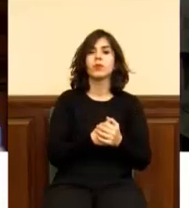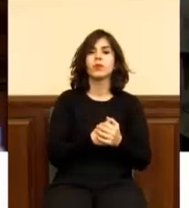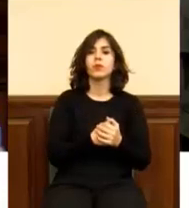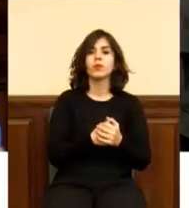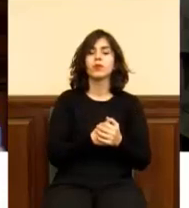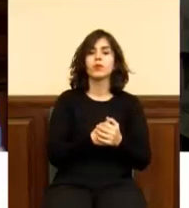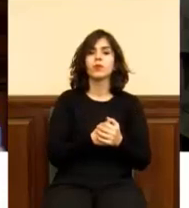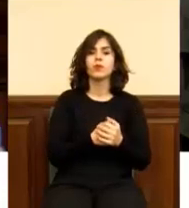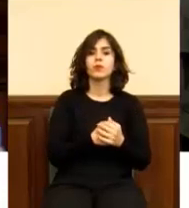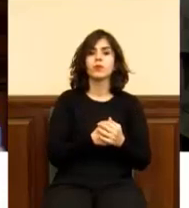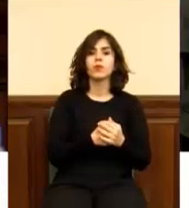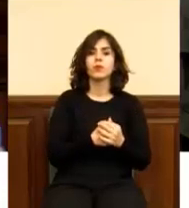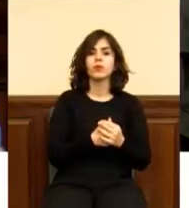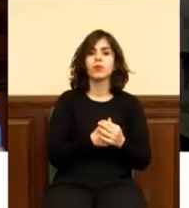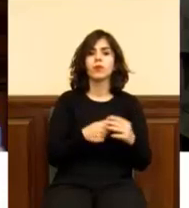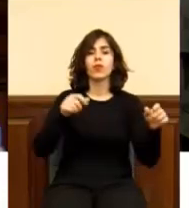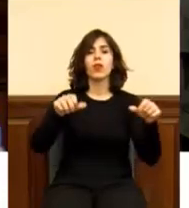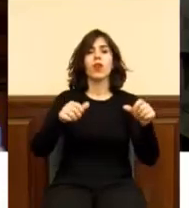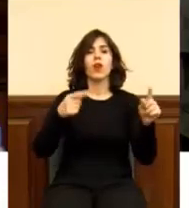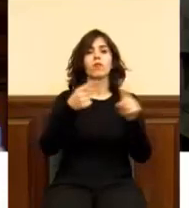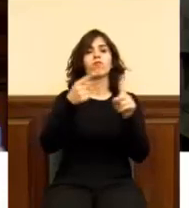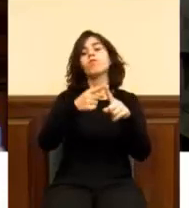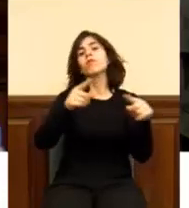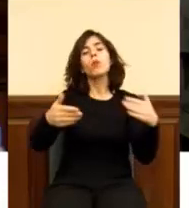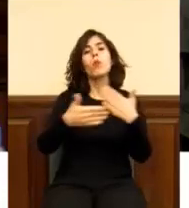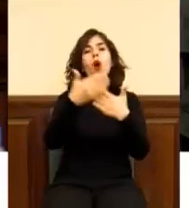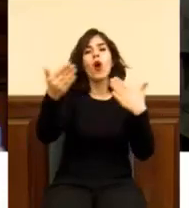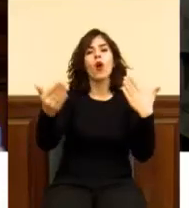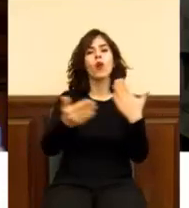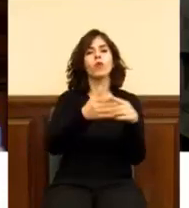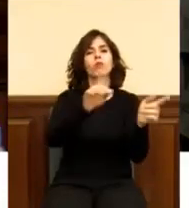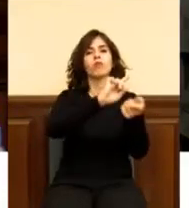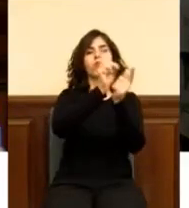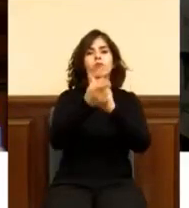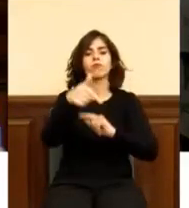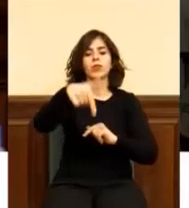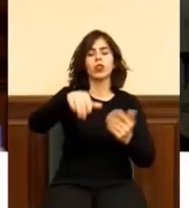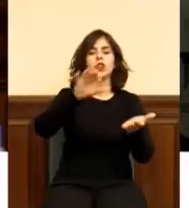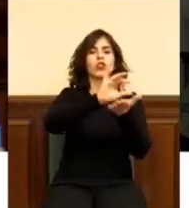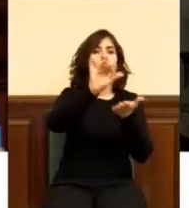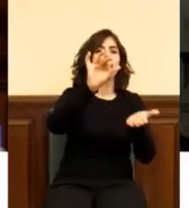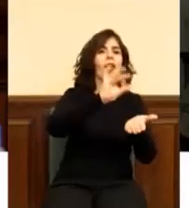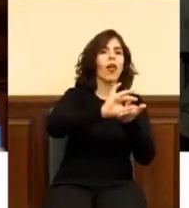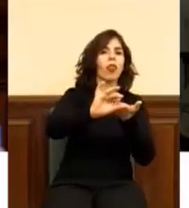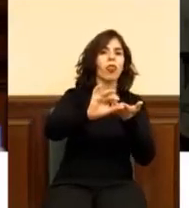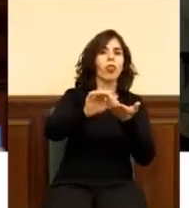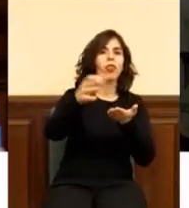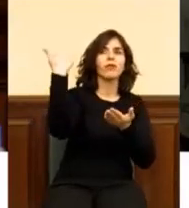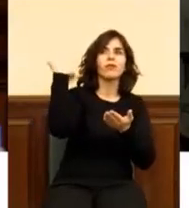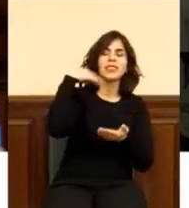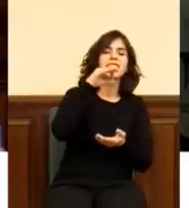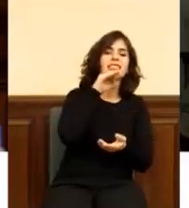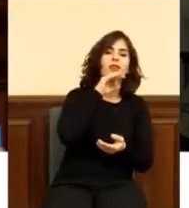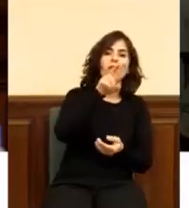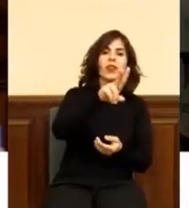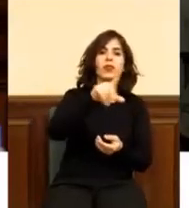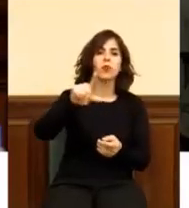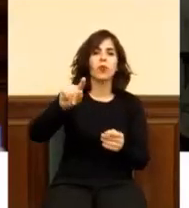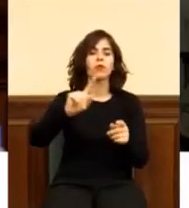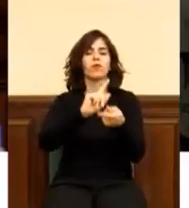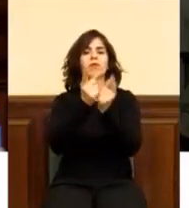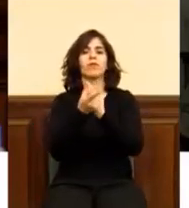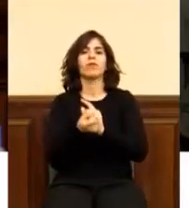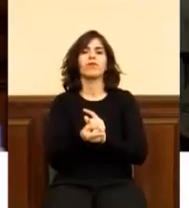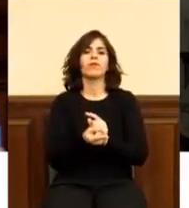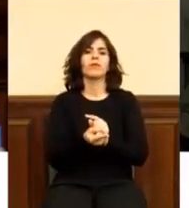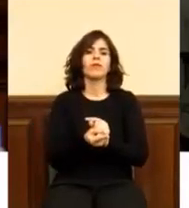el principal motor de modernidad, o sea, realmente el salto de las sociedades del siglo XXI.